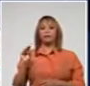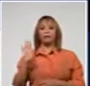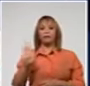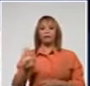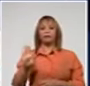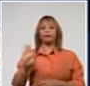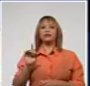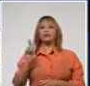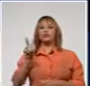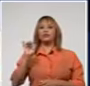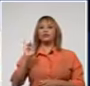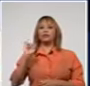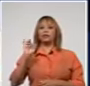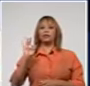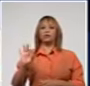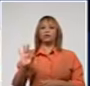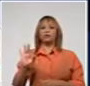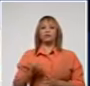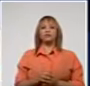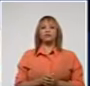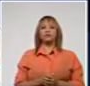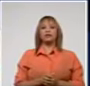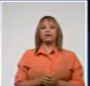el Hospital Hermanos Amejeiras,